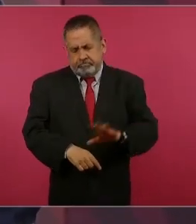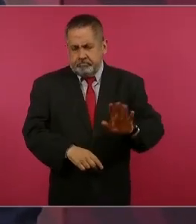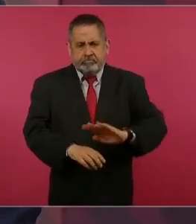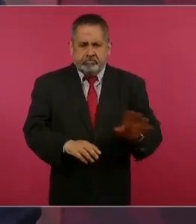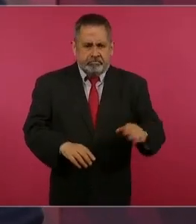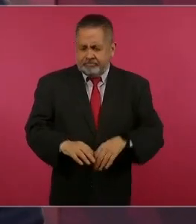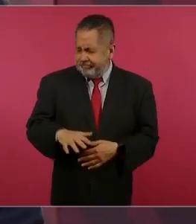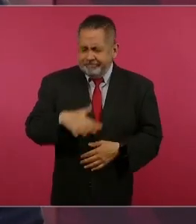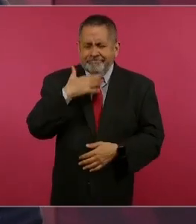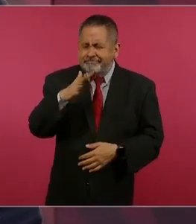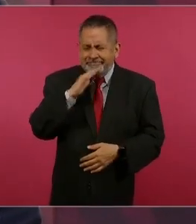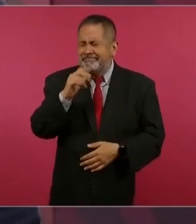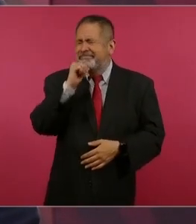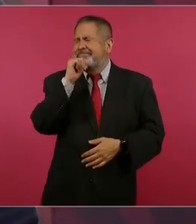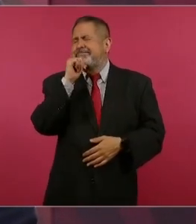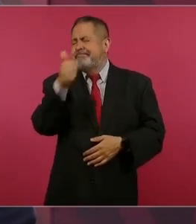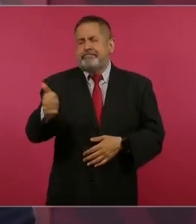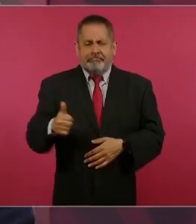Nada,